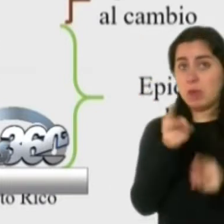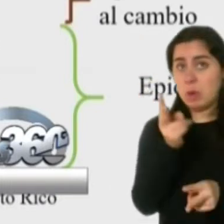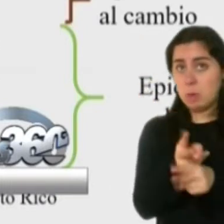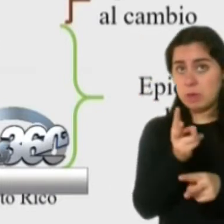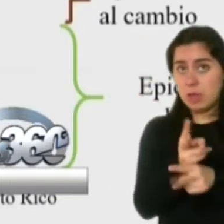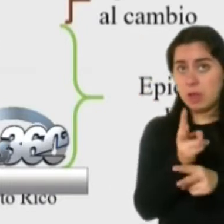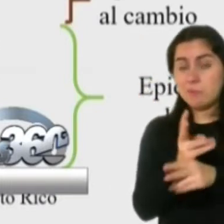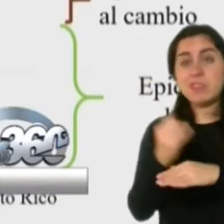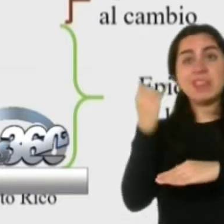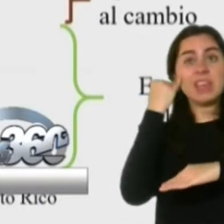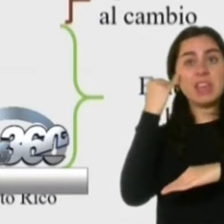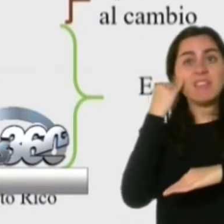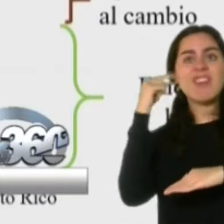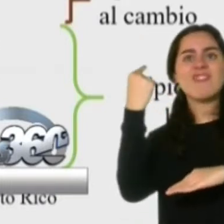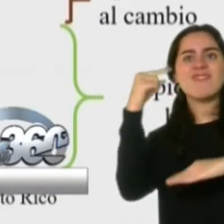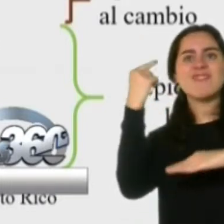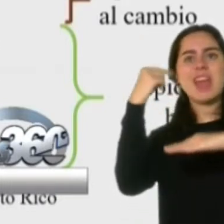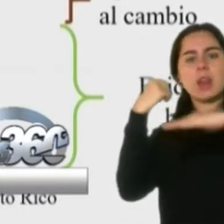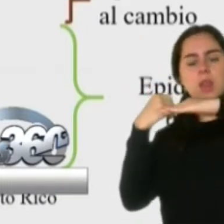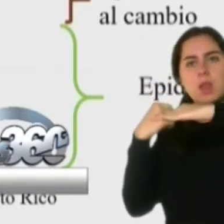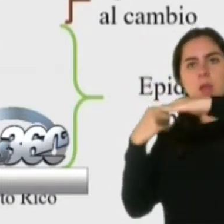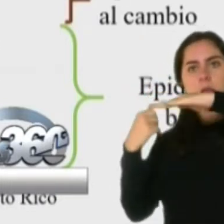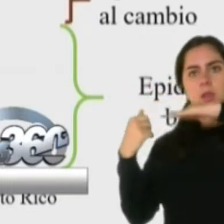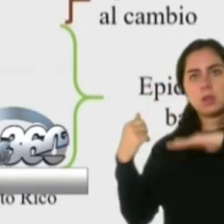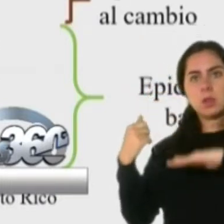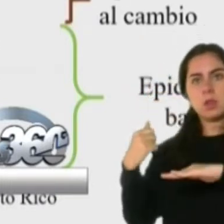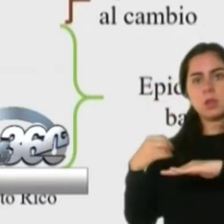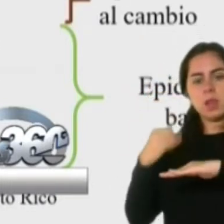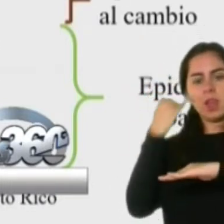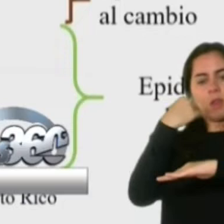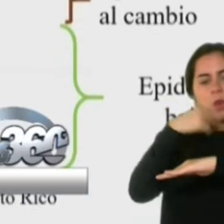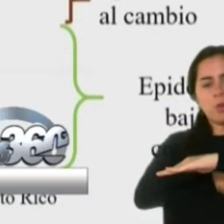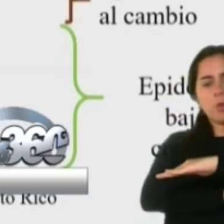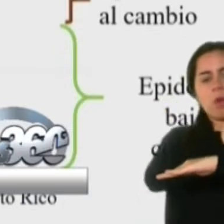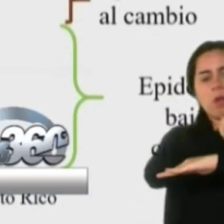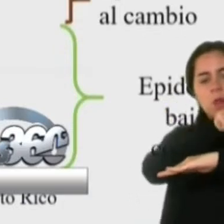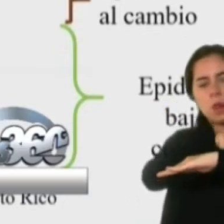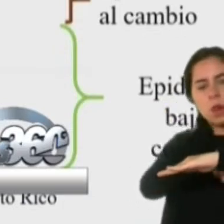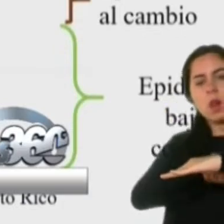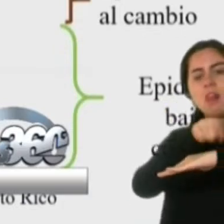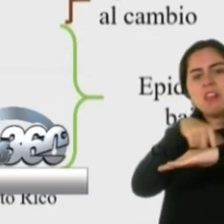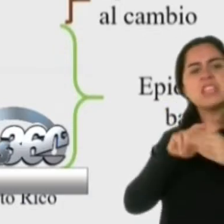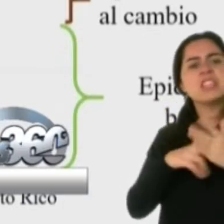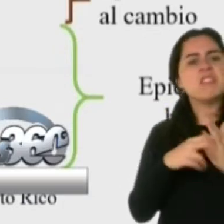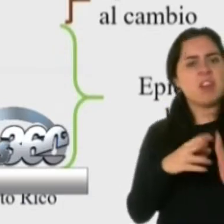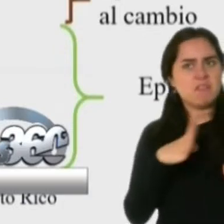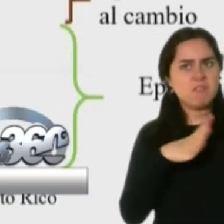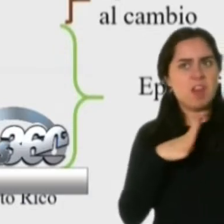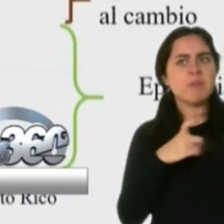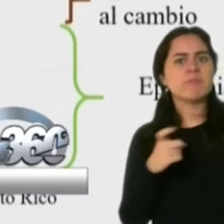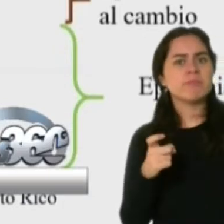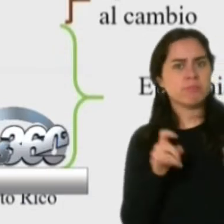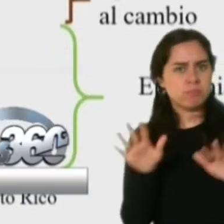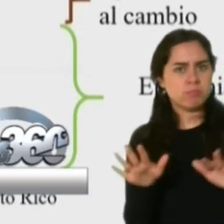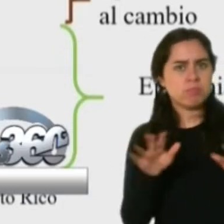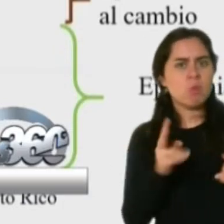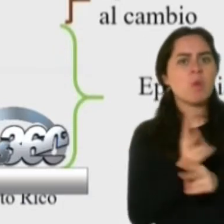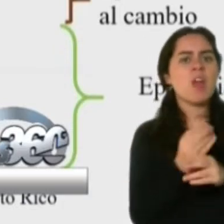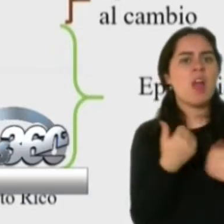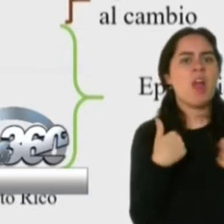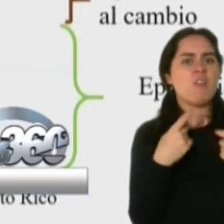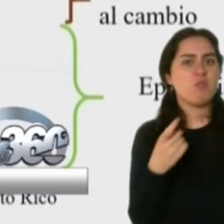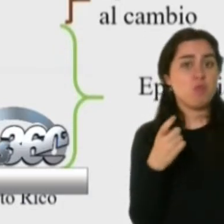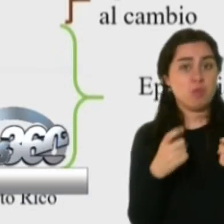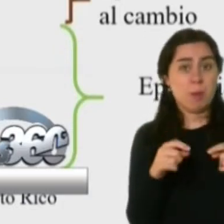puede controlar o puede cambiar hacia arriba o hacia abajo, depende de lo que pase, y cuando está por debajo de la línea verde, significa que está controlado